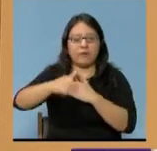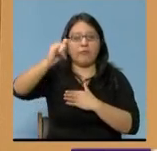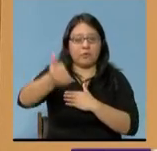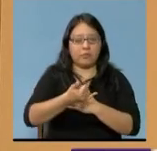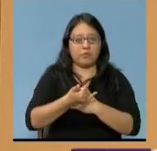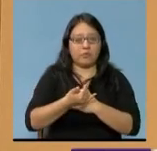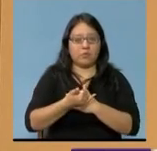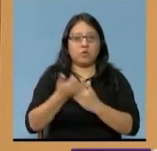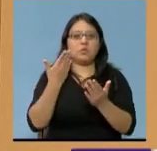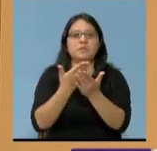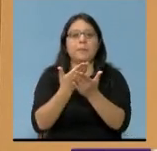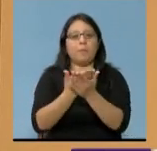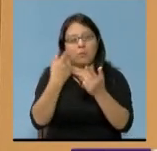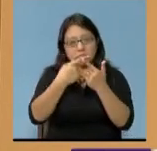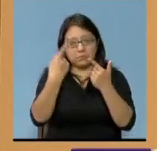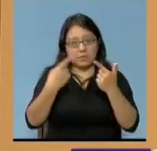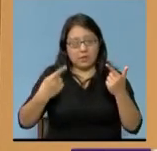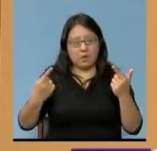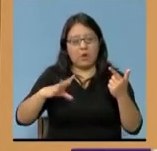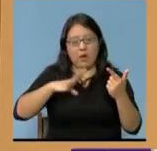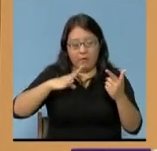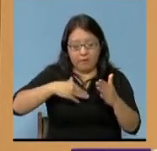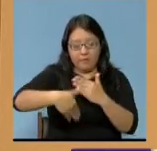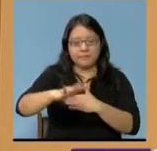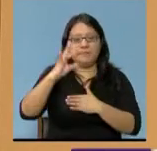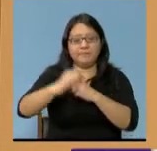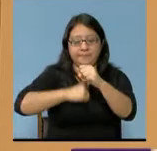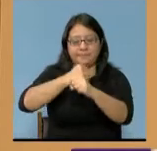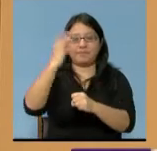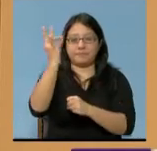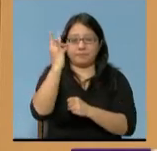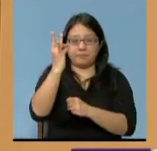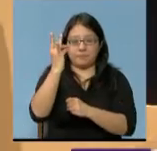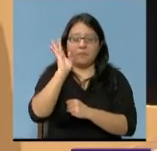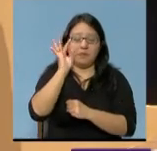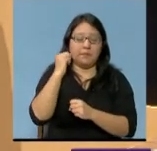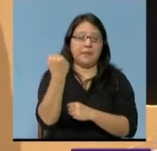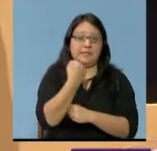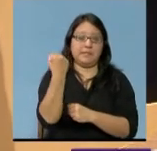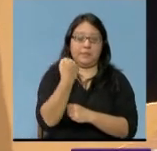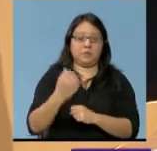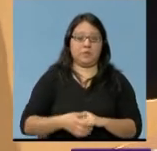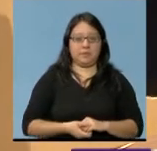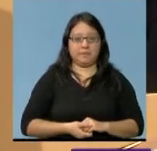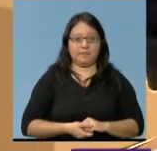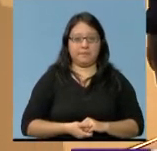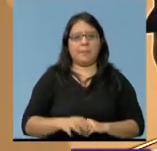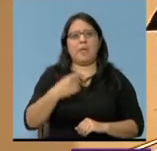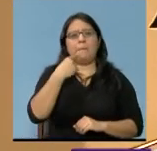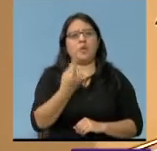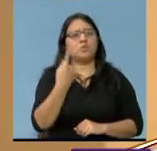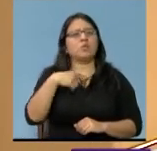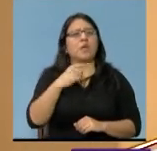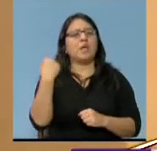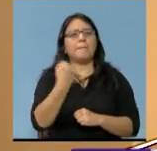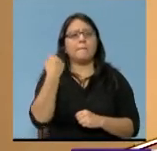pedir los recursos durante el resto del año yo creo que eso es importante cuán positiva ha sido en la reunión con el ministro